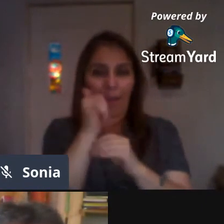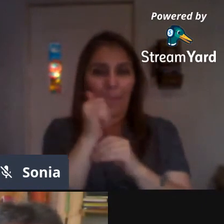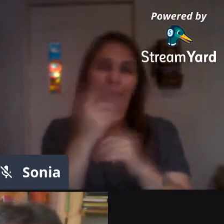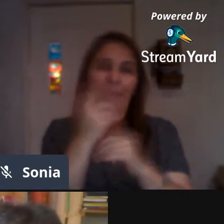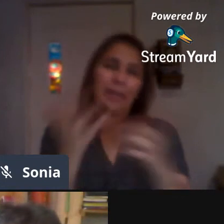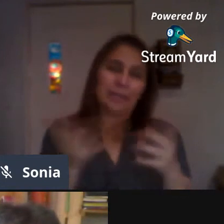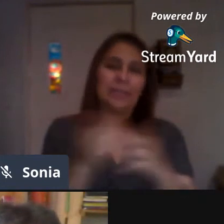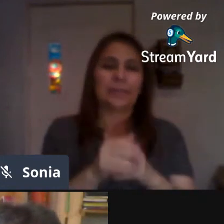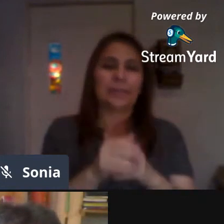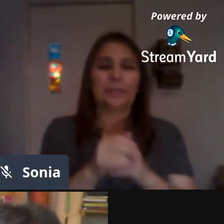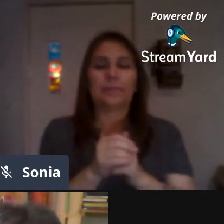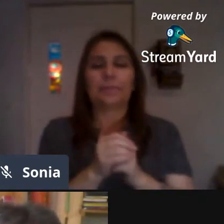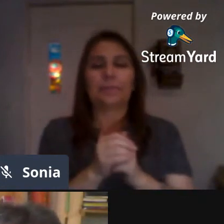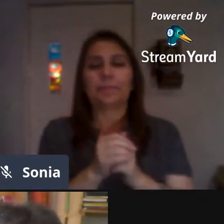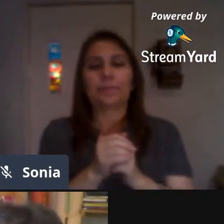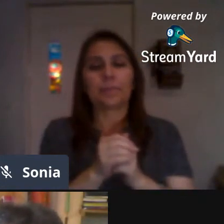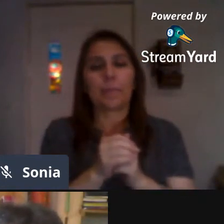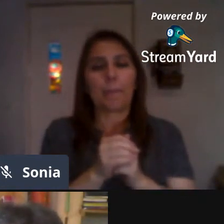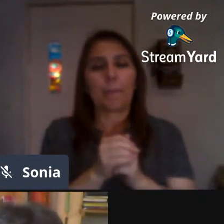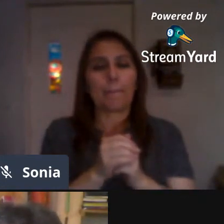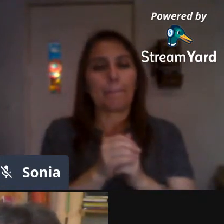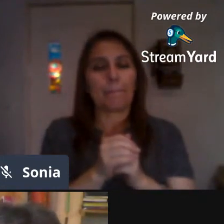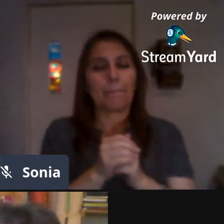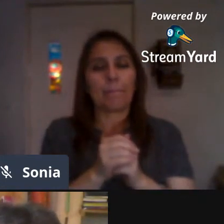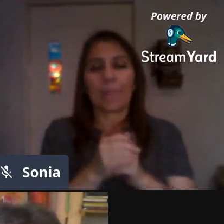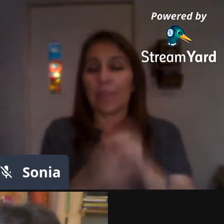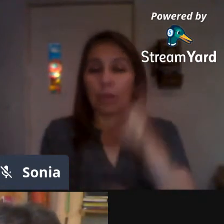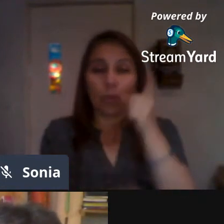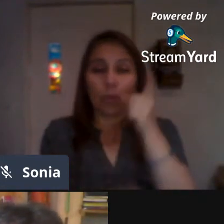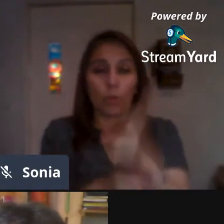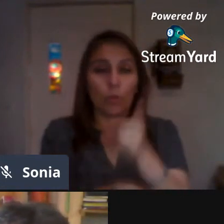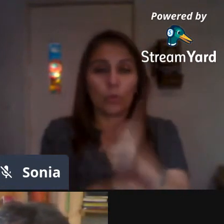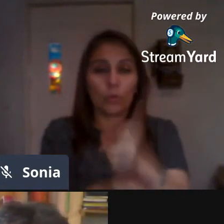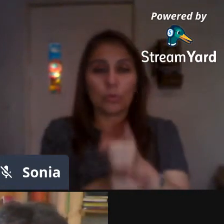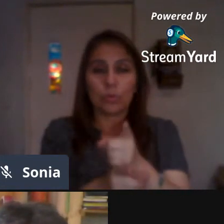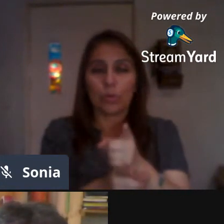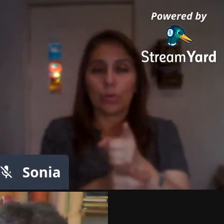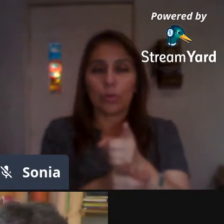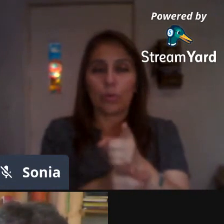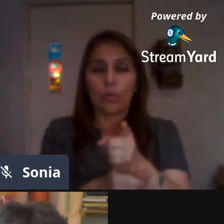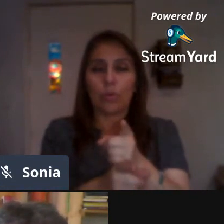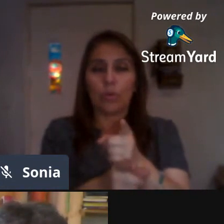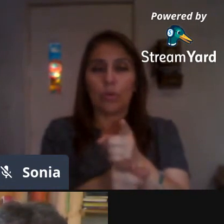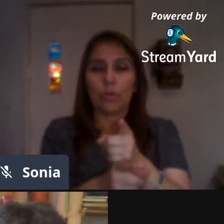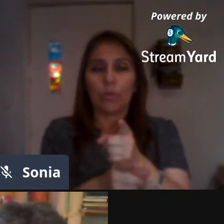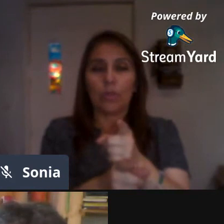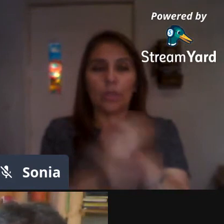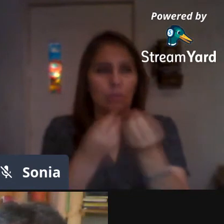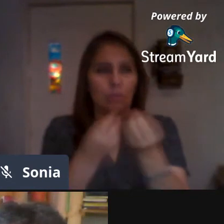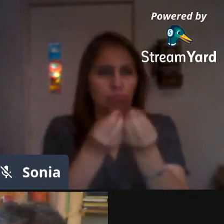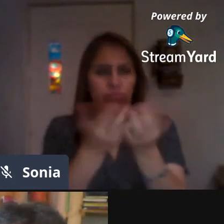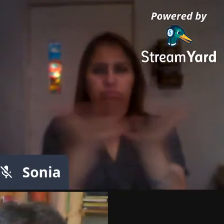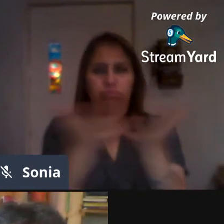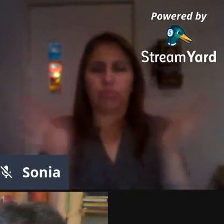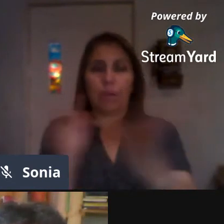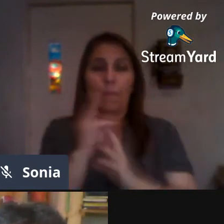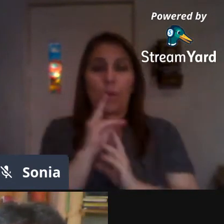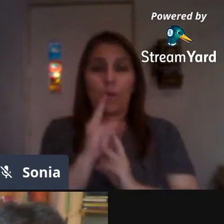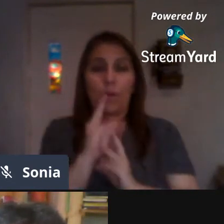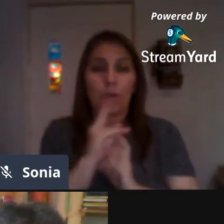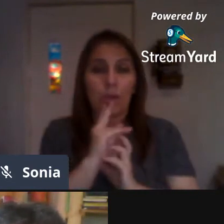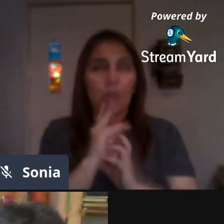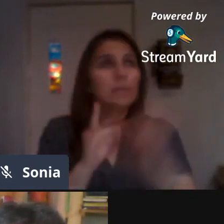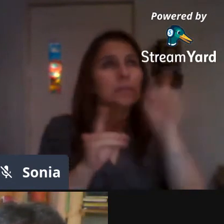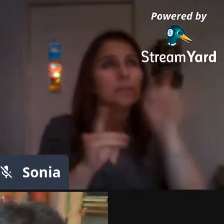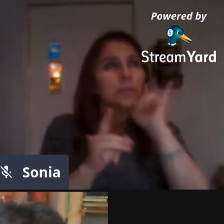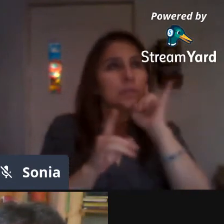es que precisamente en ese universo ocular artium el escuchar también las voces